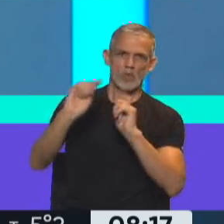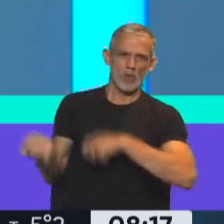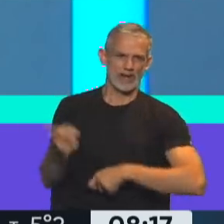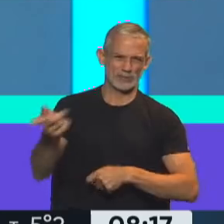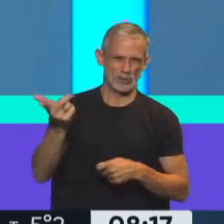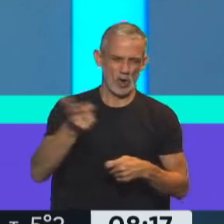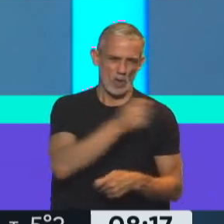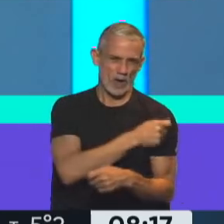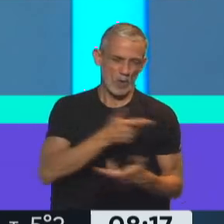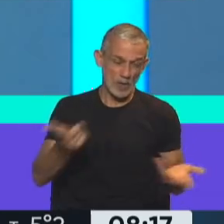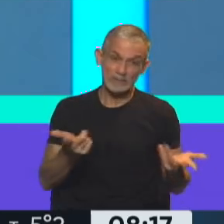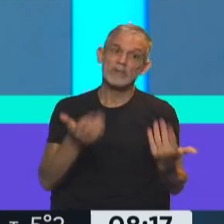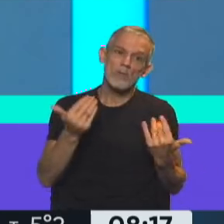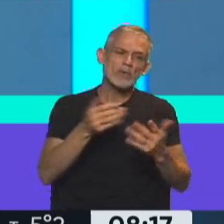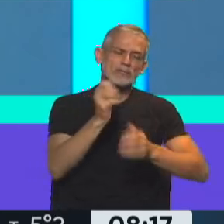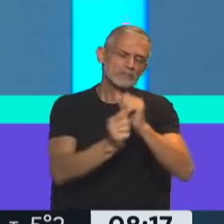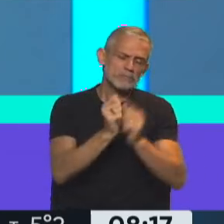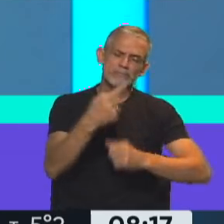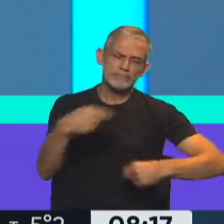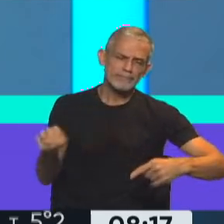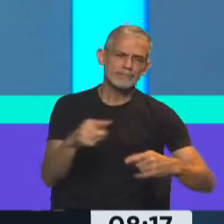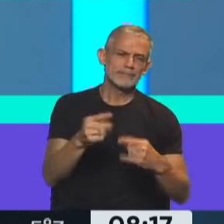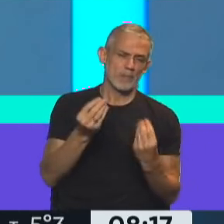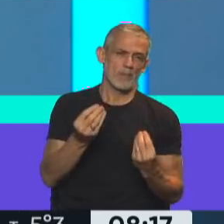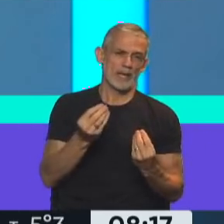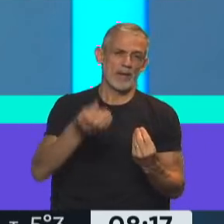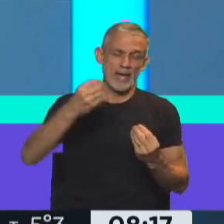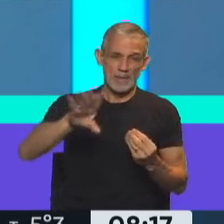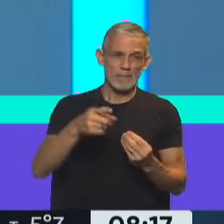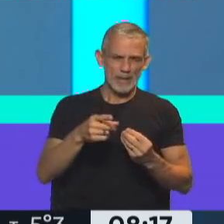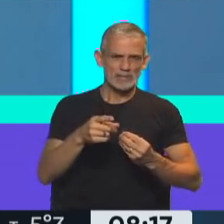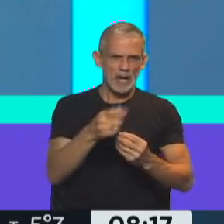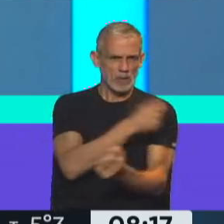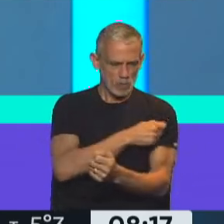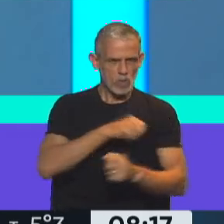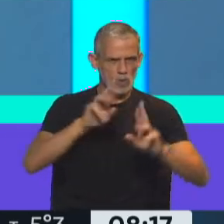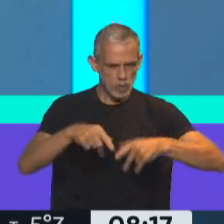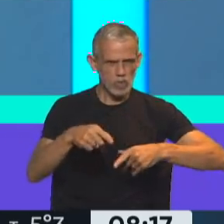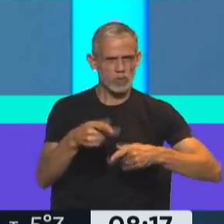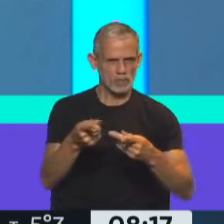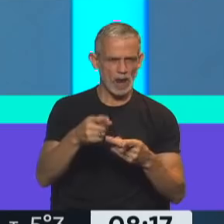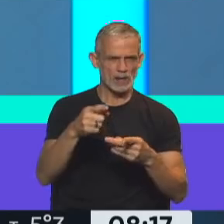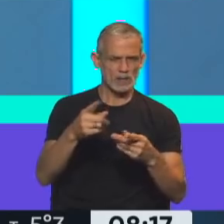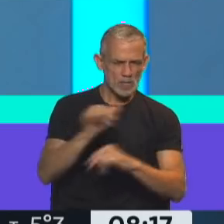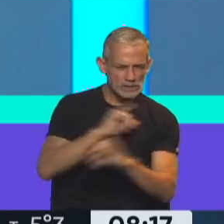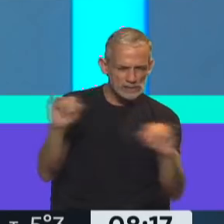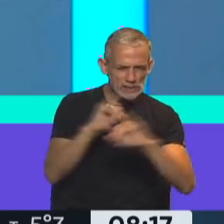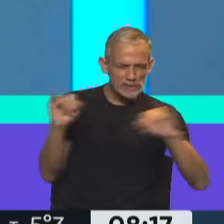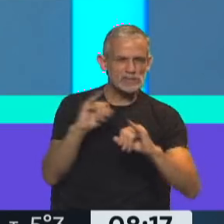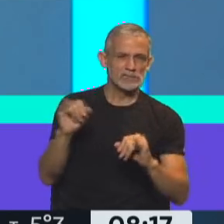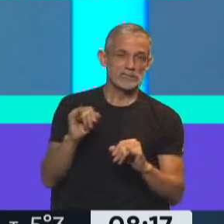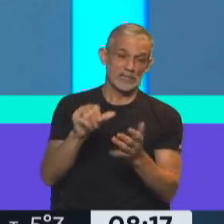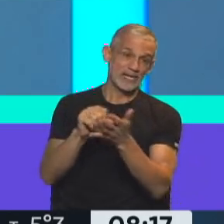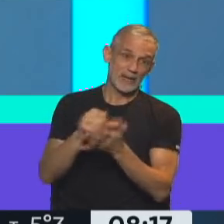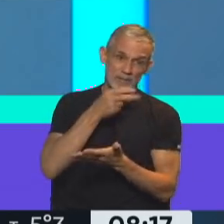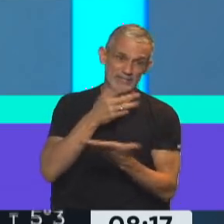posibilidad de producción de vacunas, de una cantidad de vacunas para empezar una campaña agresiva de vacunación en los países donde no está. Porque